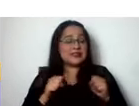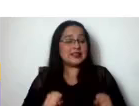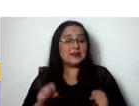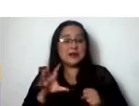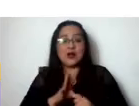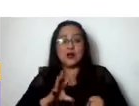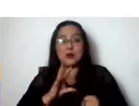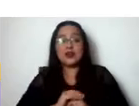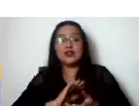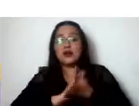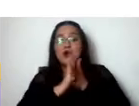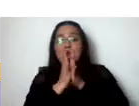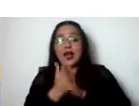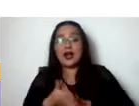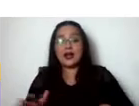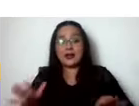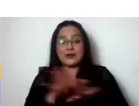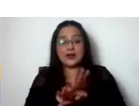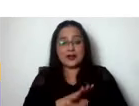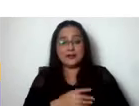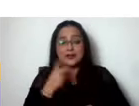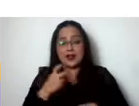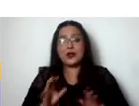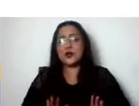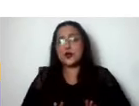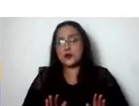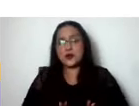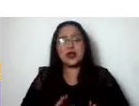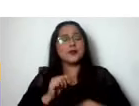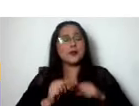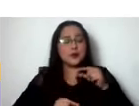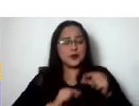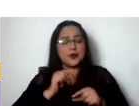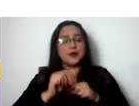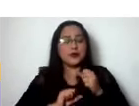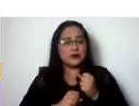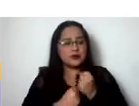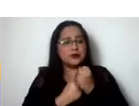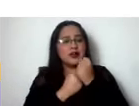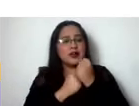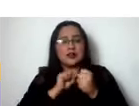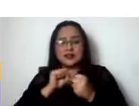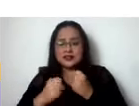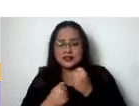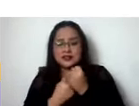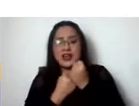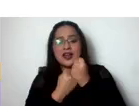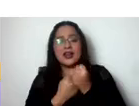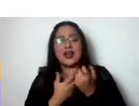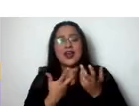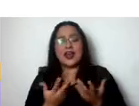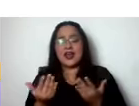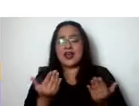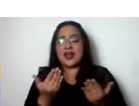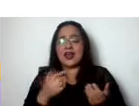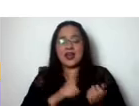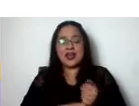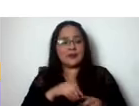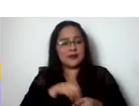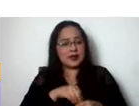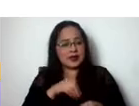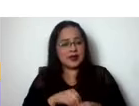muy a conveniencia, pues se ha ido pues reforzando esa dicotomía entre lo público y lo